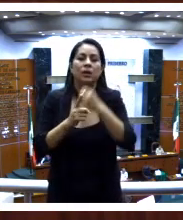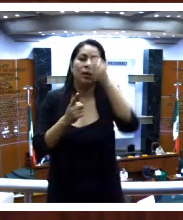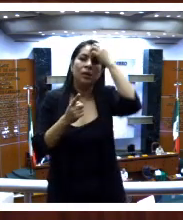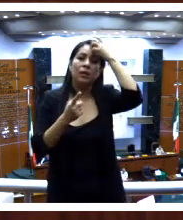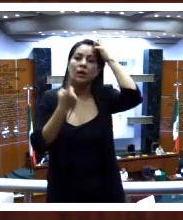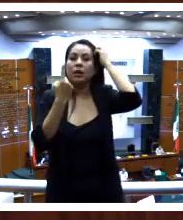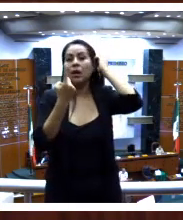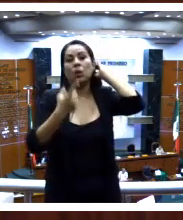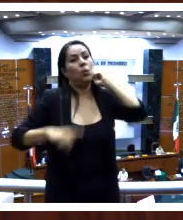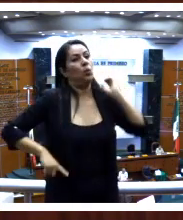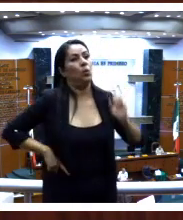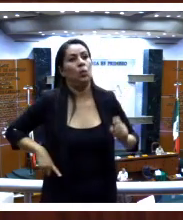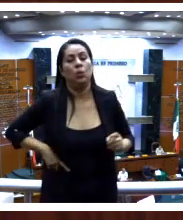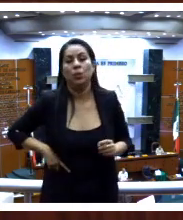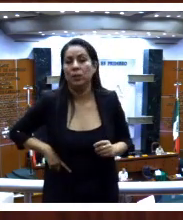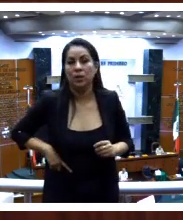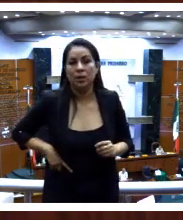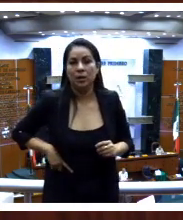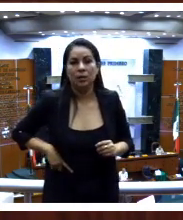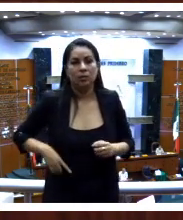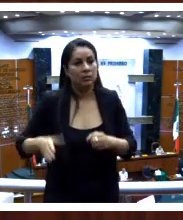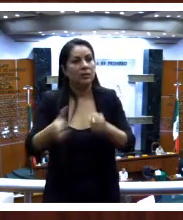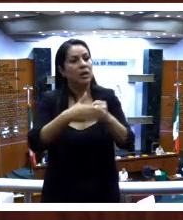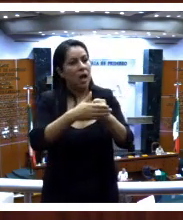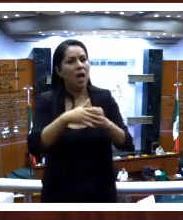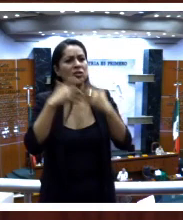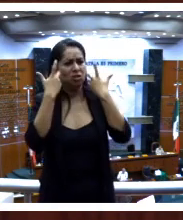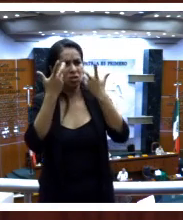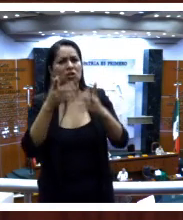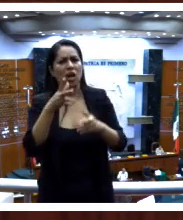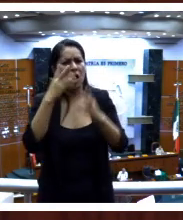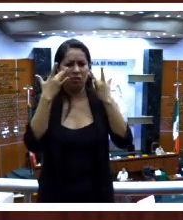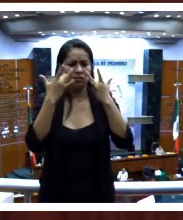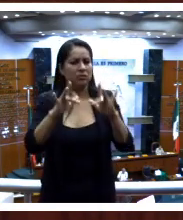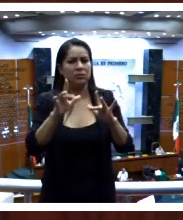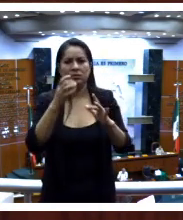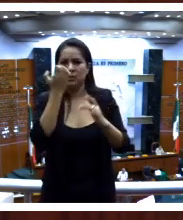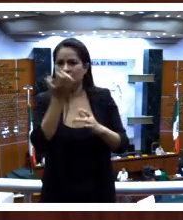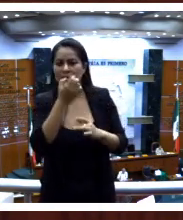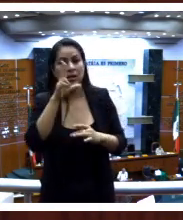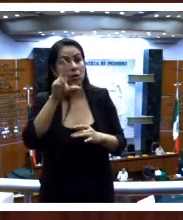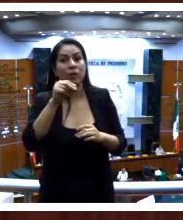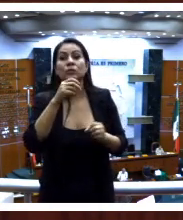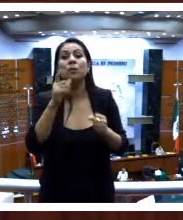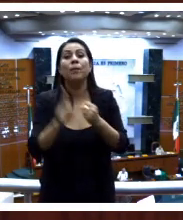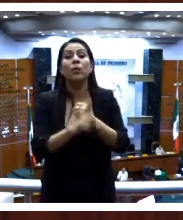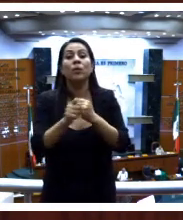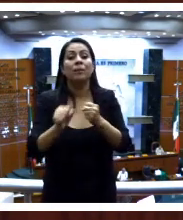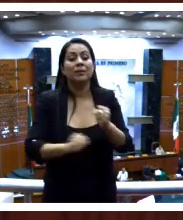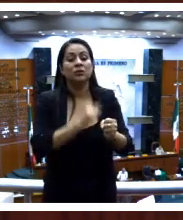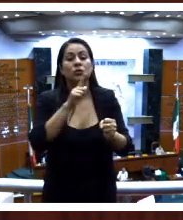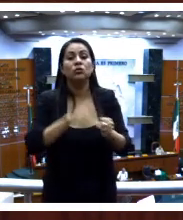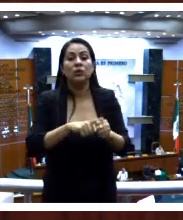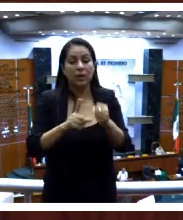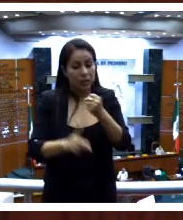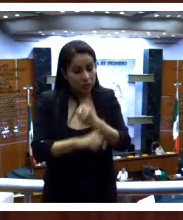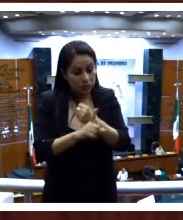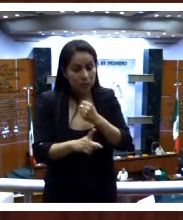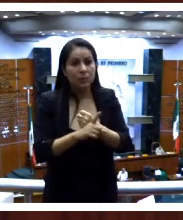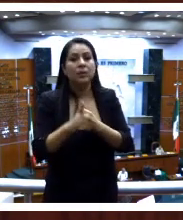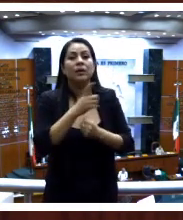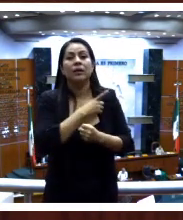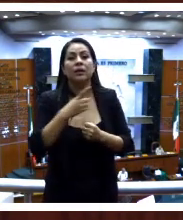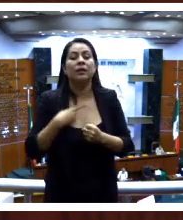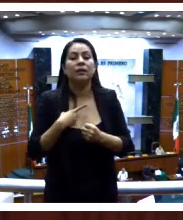de que un gobierno esté alentando la deserción escolar, es un problema social, es un problema también que tiene